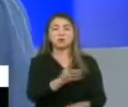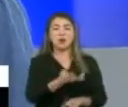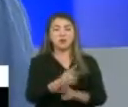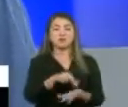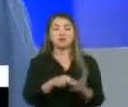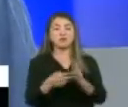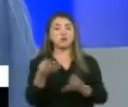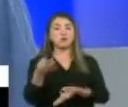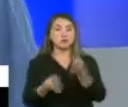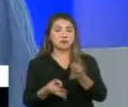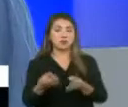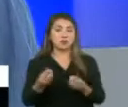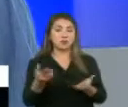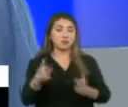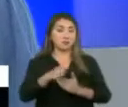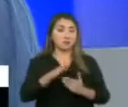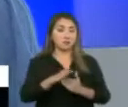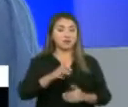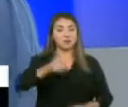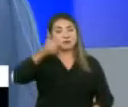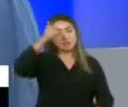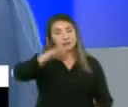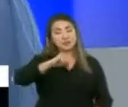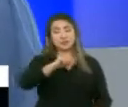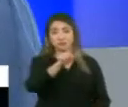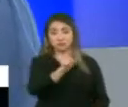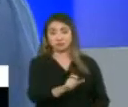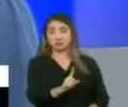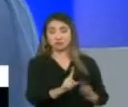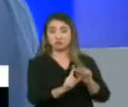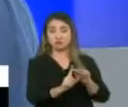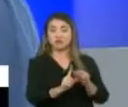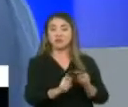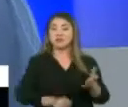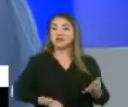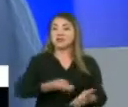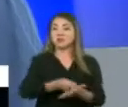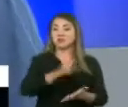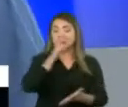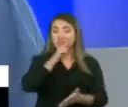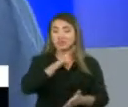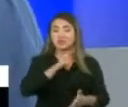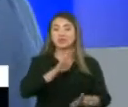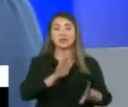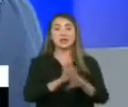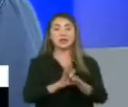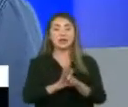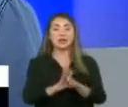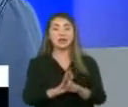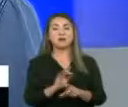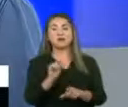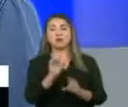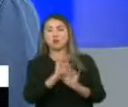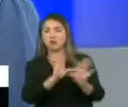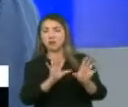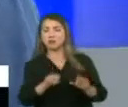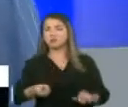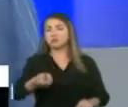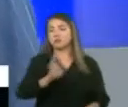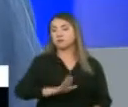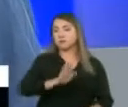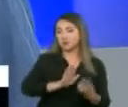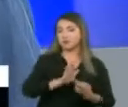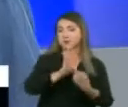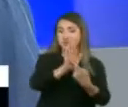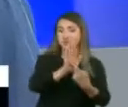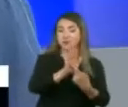judiciales, obviamente, que condenen a una persona en materia de financiamiento irregular o la hagan poco elegible para ser un candidato representando las